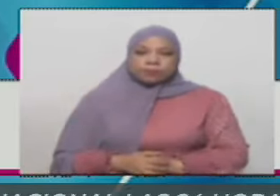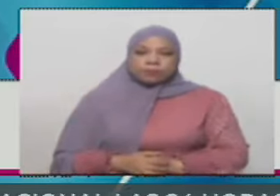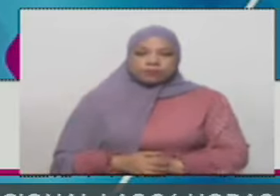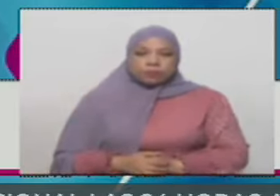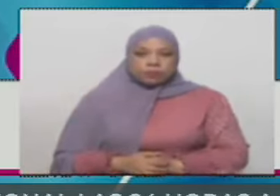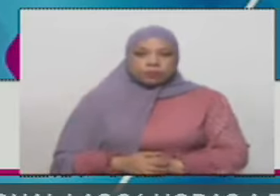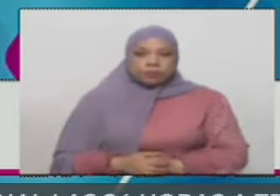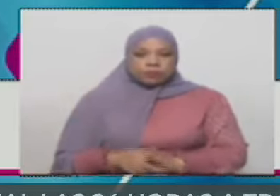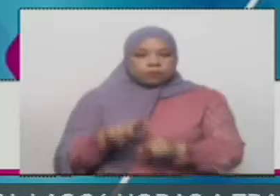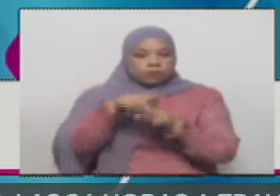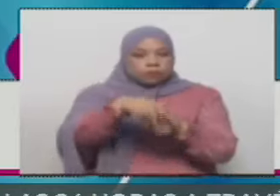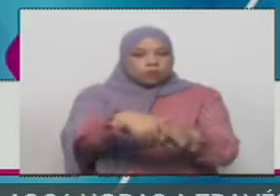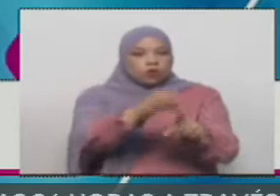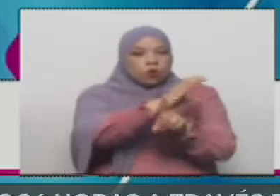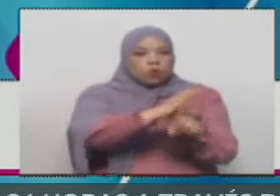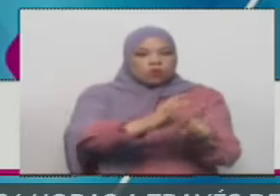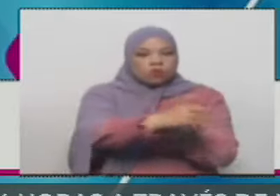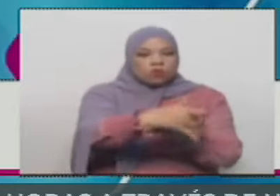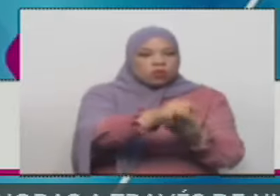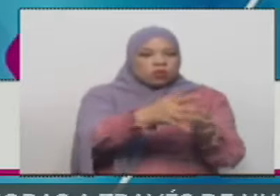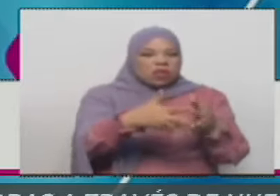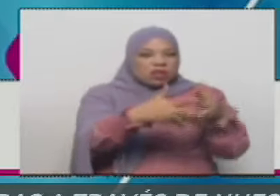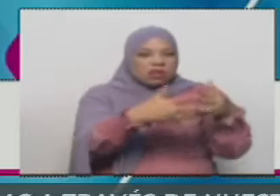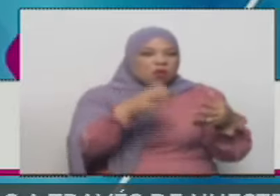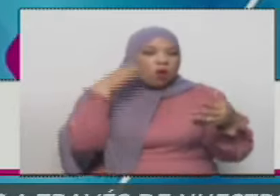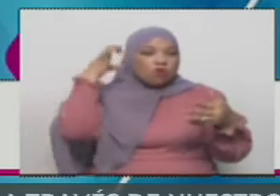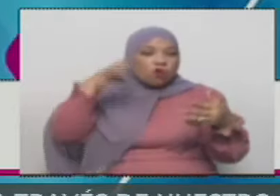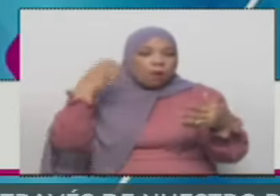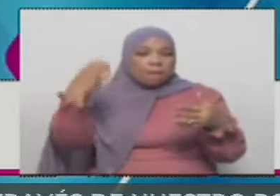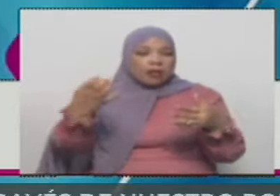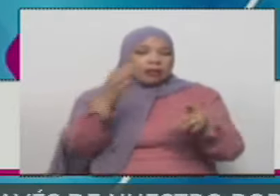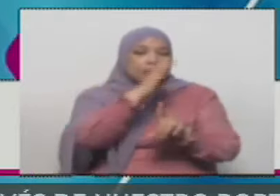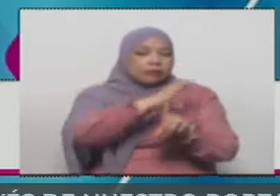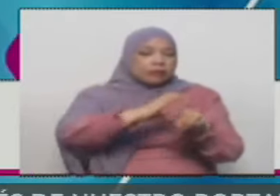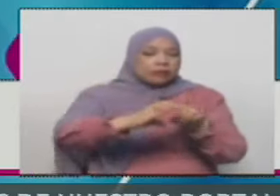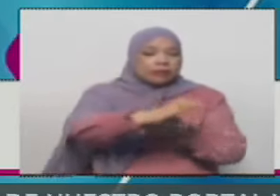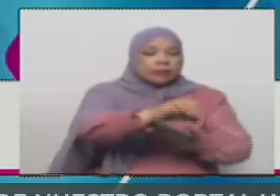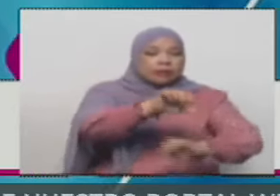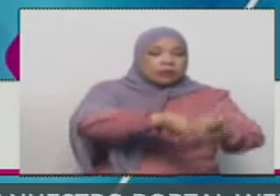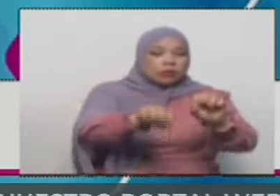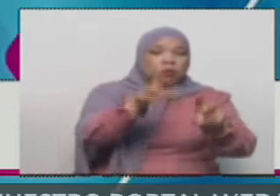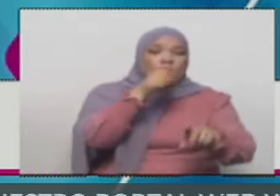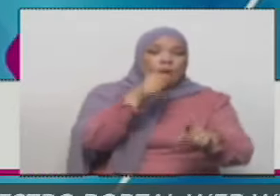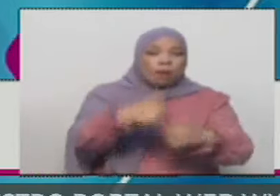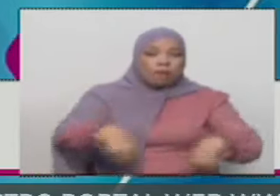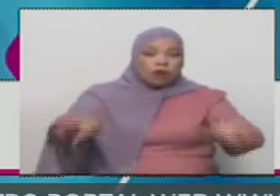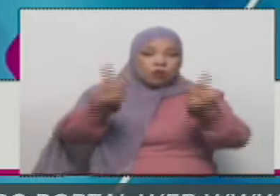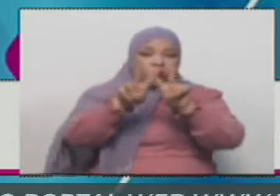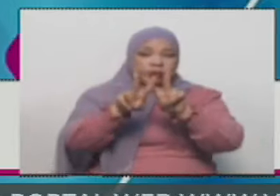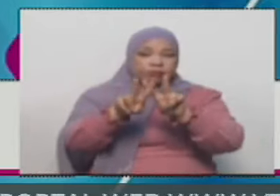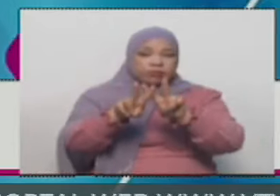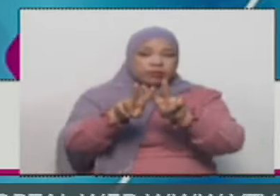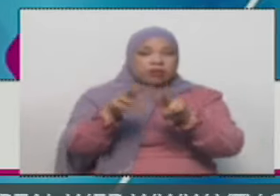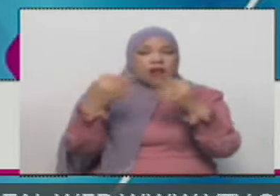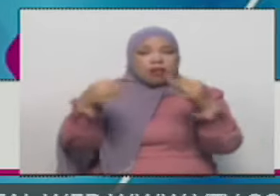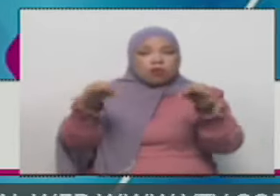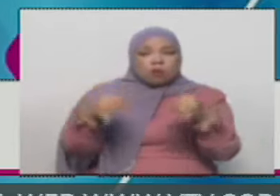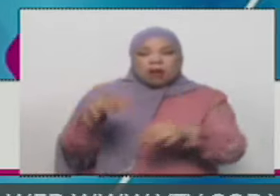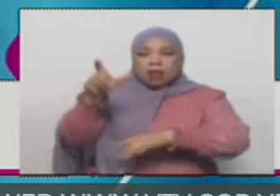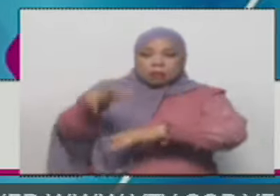de la decadente cultura occidental, de los antivalores que quieren